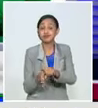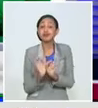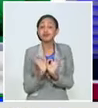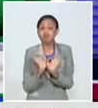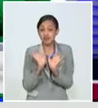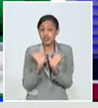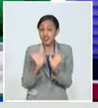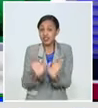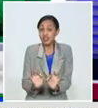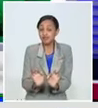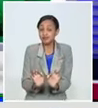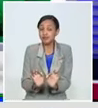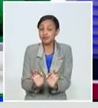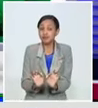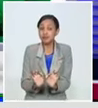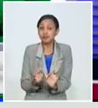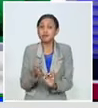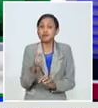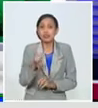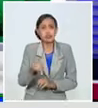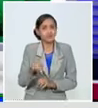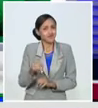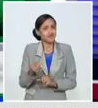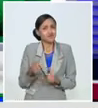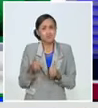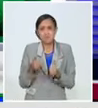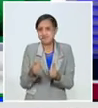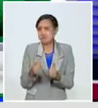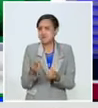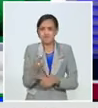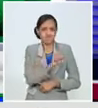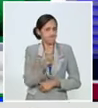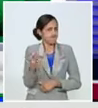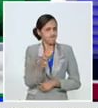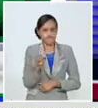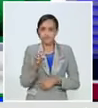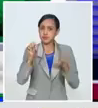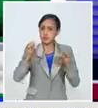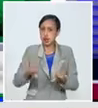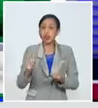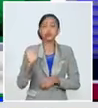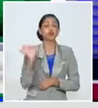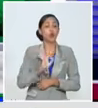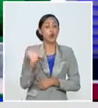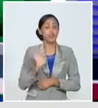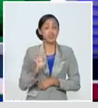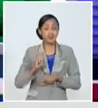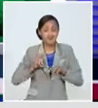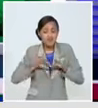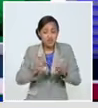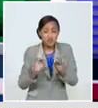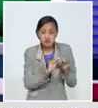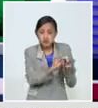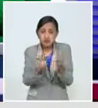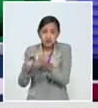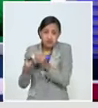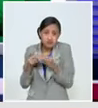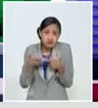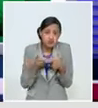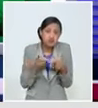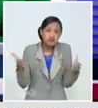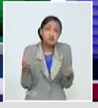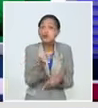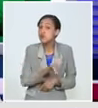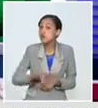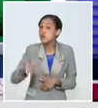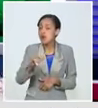realmente no favorables, todavía con una transmisión importante que vamos